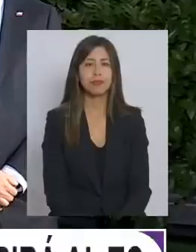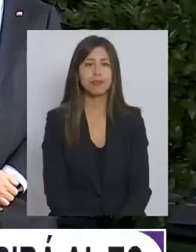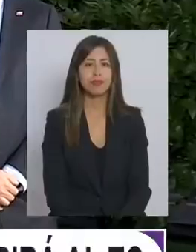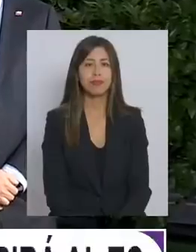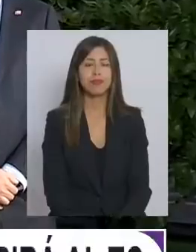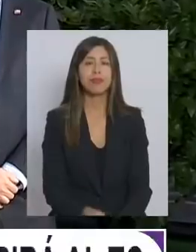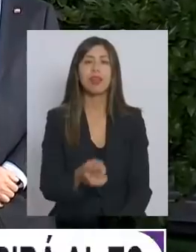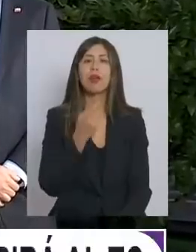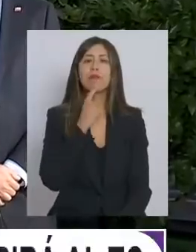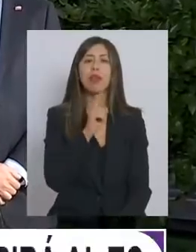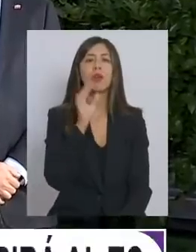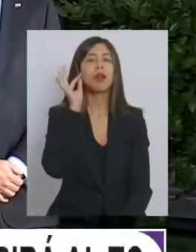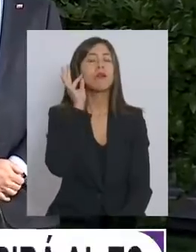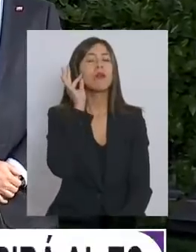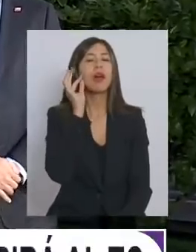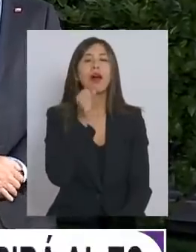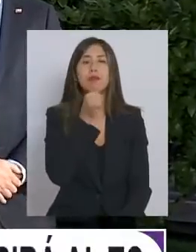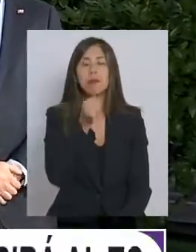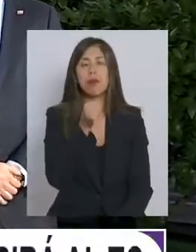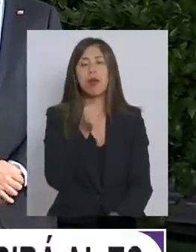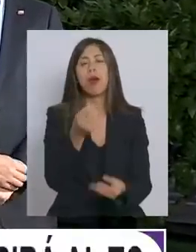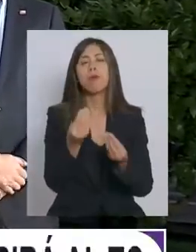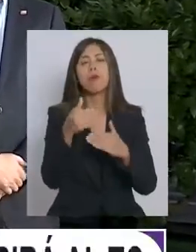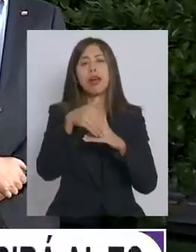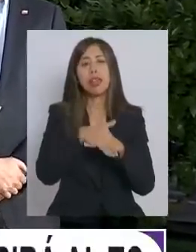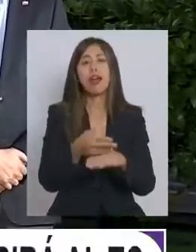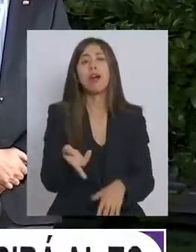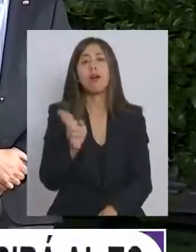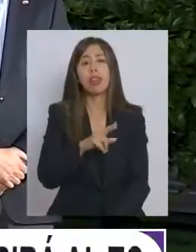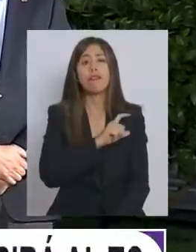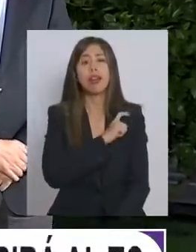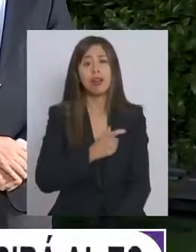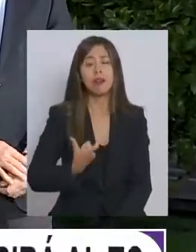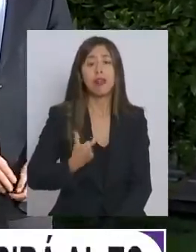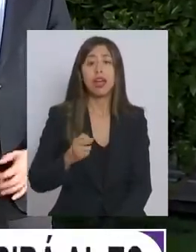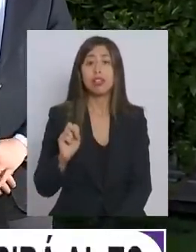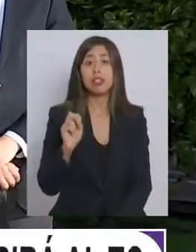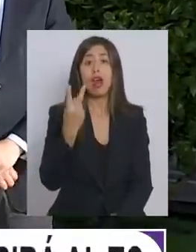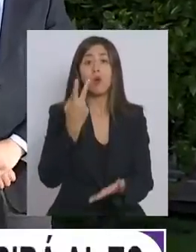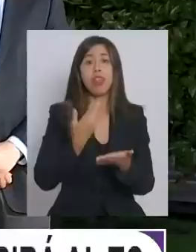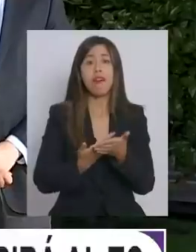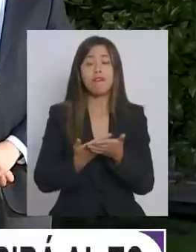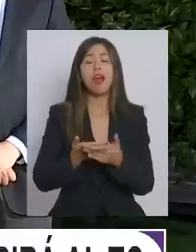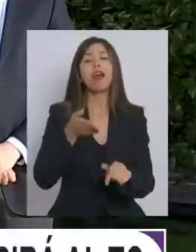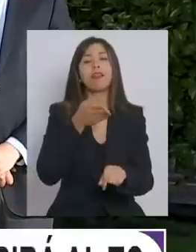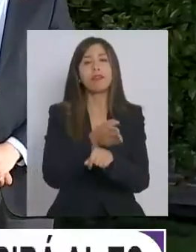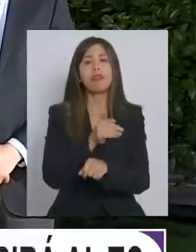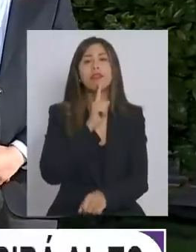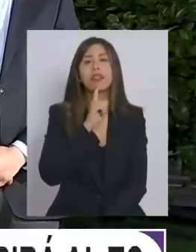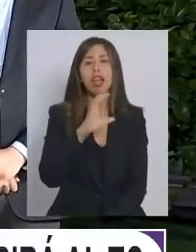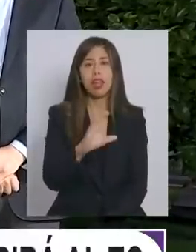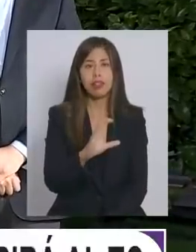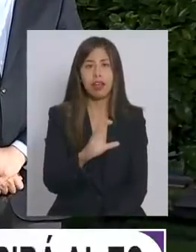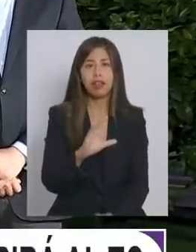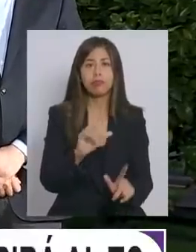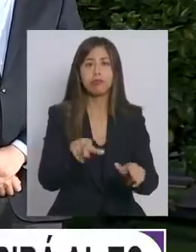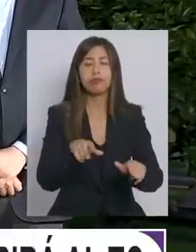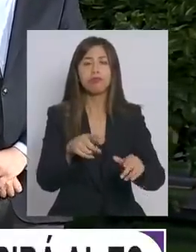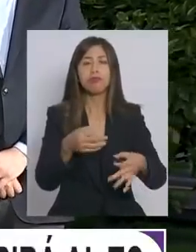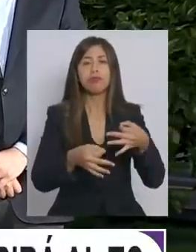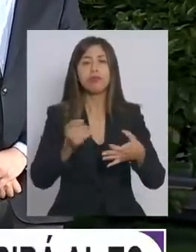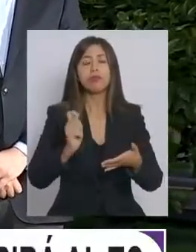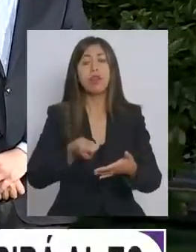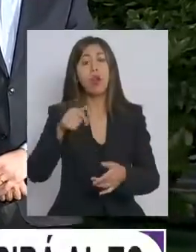Muy buenas tardes, ministros. Bueno, se repite la historia, el gobierno por segunda vez se debe recurrir al Tribunal Constitucional. Hoy parlamentarios